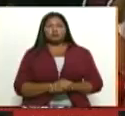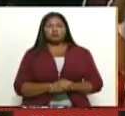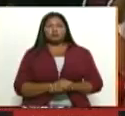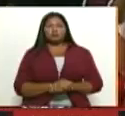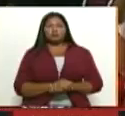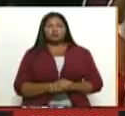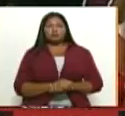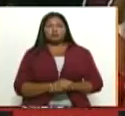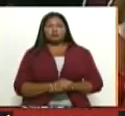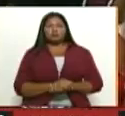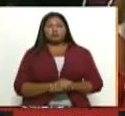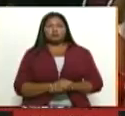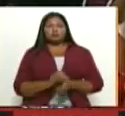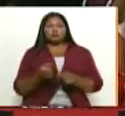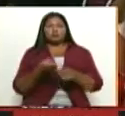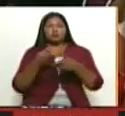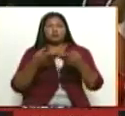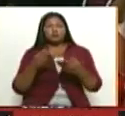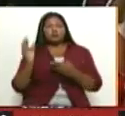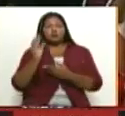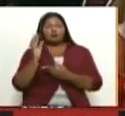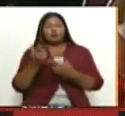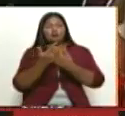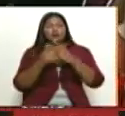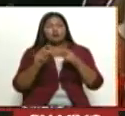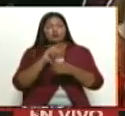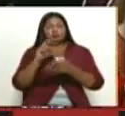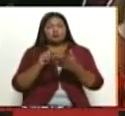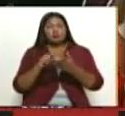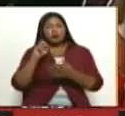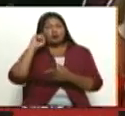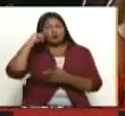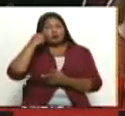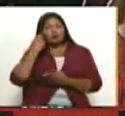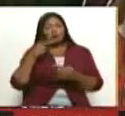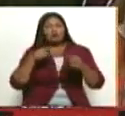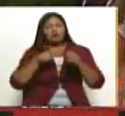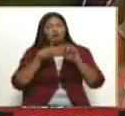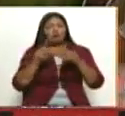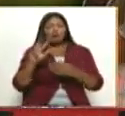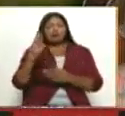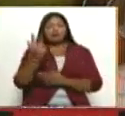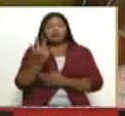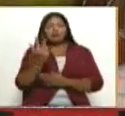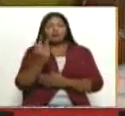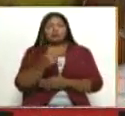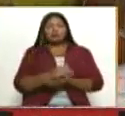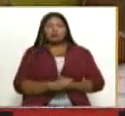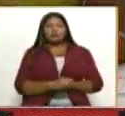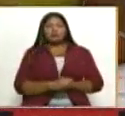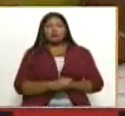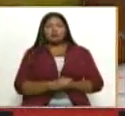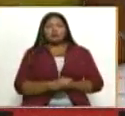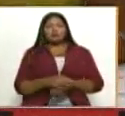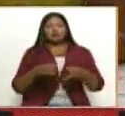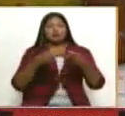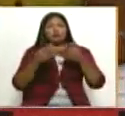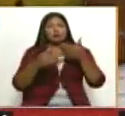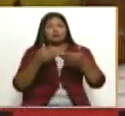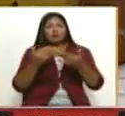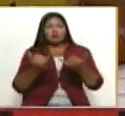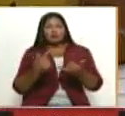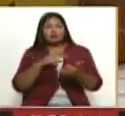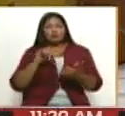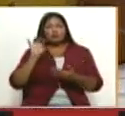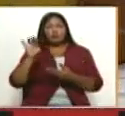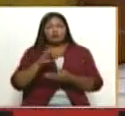Entre el Gobierno de Colombia y el Ejército de Liberación Nacional. Recordemos que esta es la tercera ronda de negociaciones que se realiza en nuestro